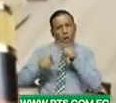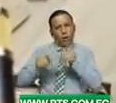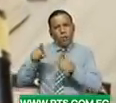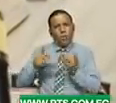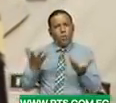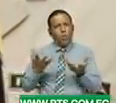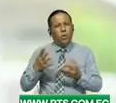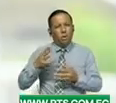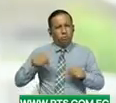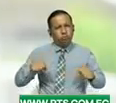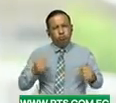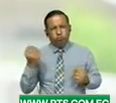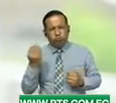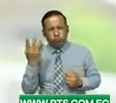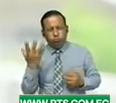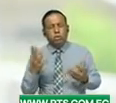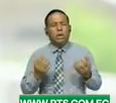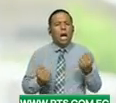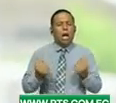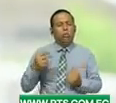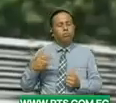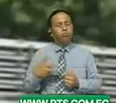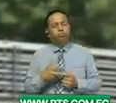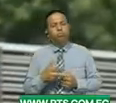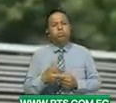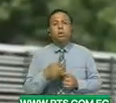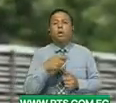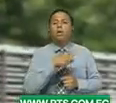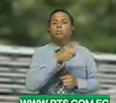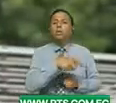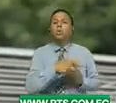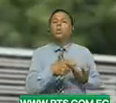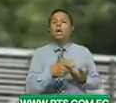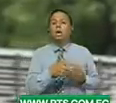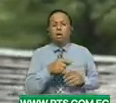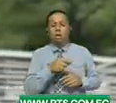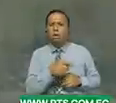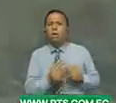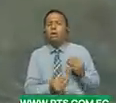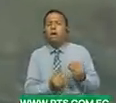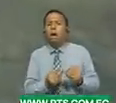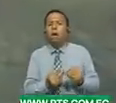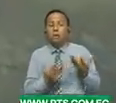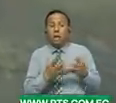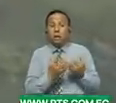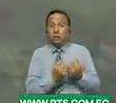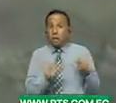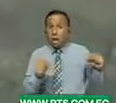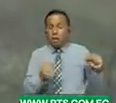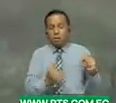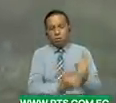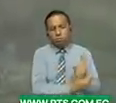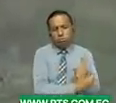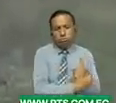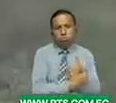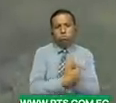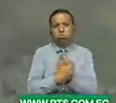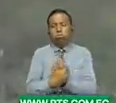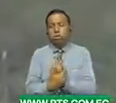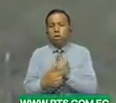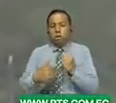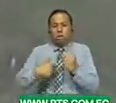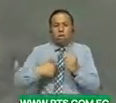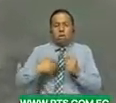de patrulleros. Una vez que el caballero ya se encontraba a salvo, pude sentirme